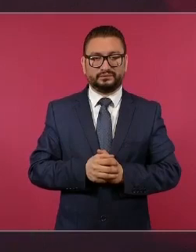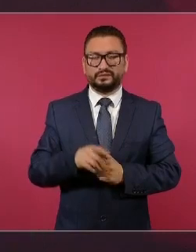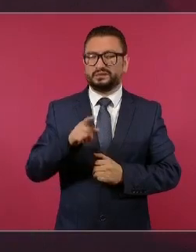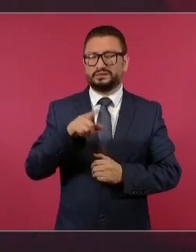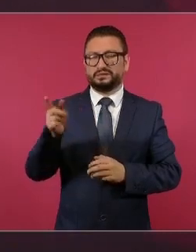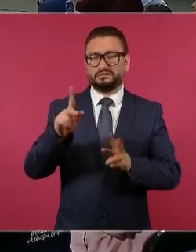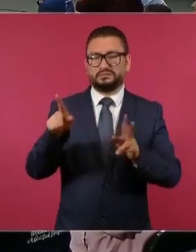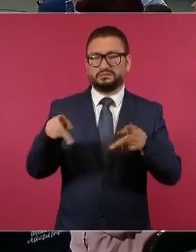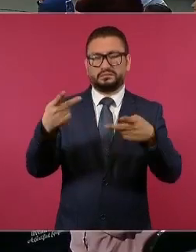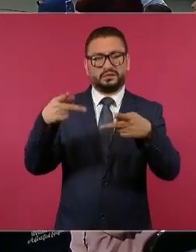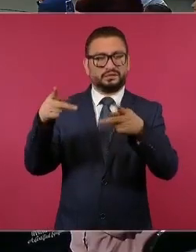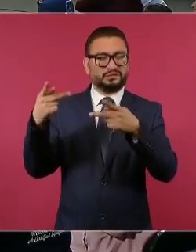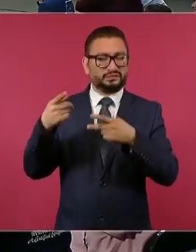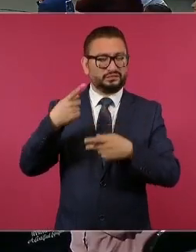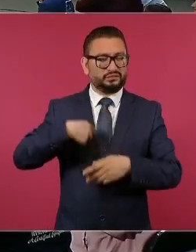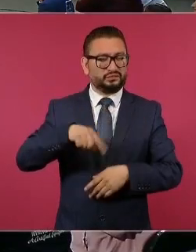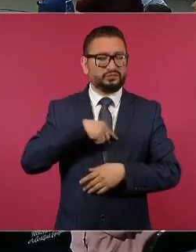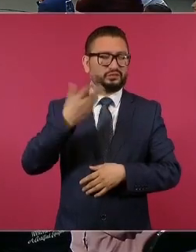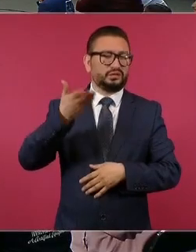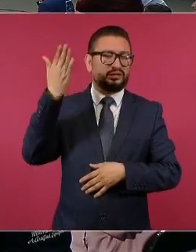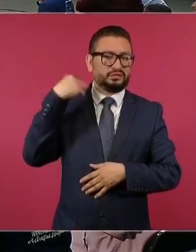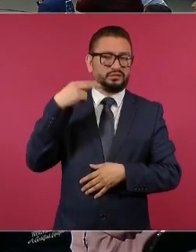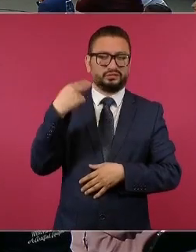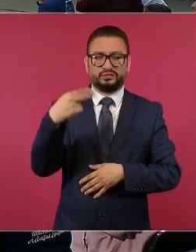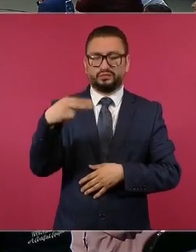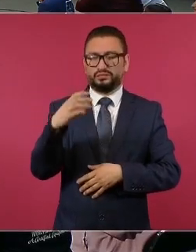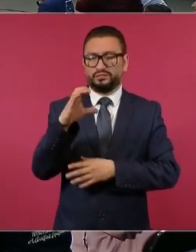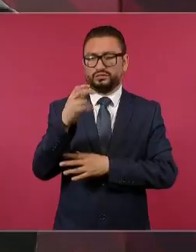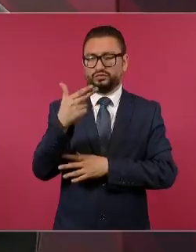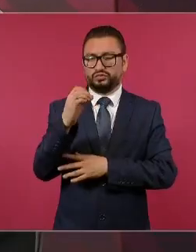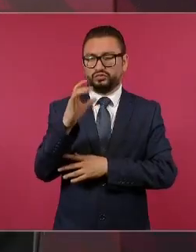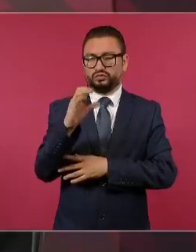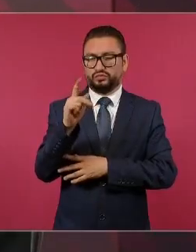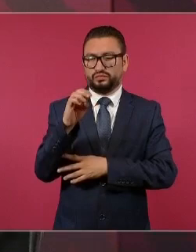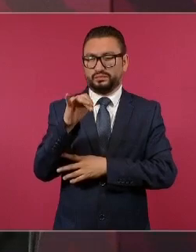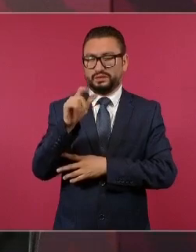no sé, lo que nosotros llamábamos antes chocomil.